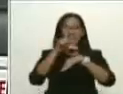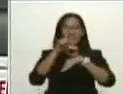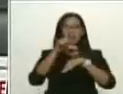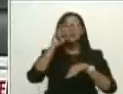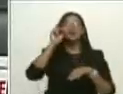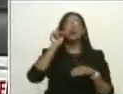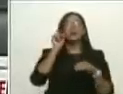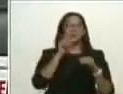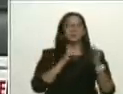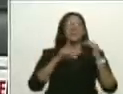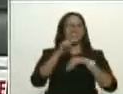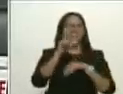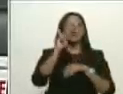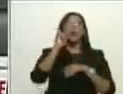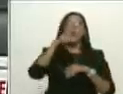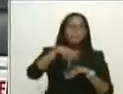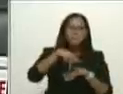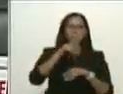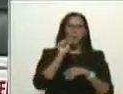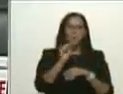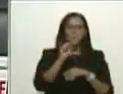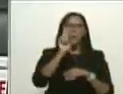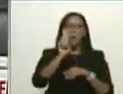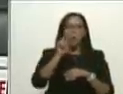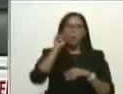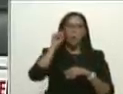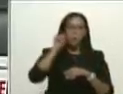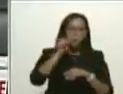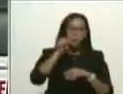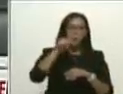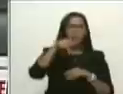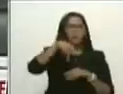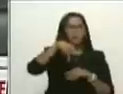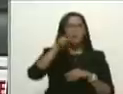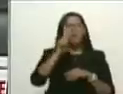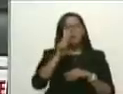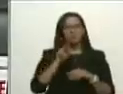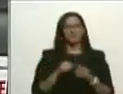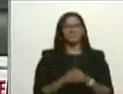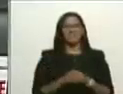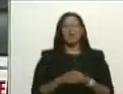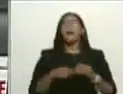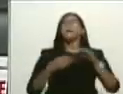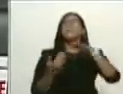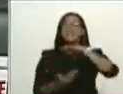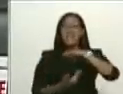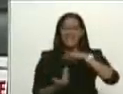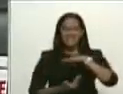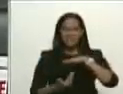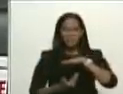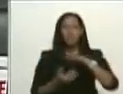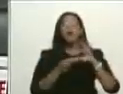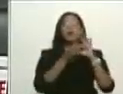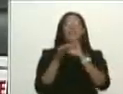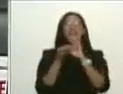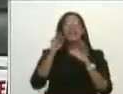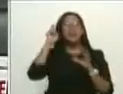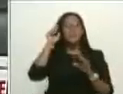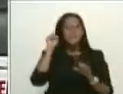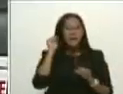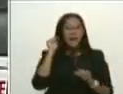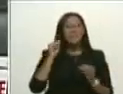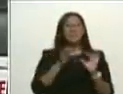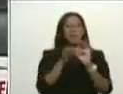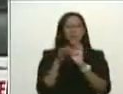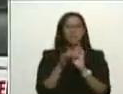sigla, la PUPU. Plataforma Unitaria para la Unidad. Nosotros no le hemos